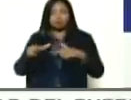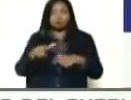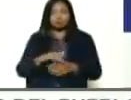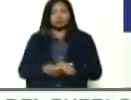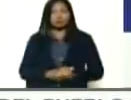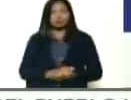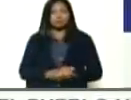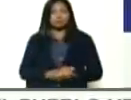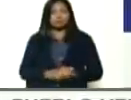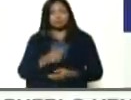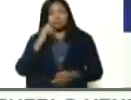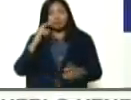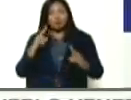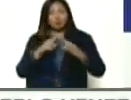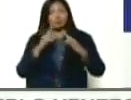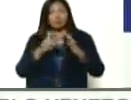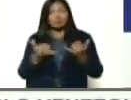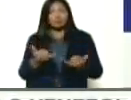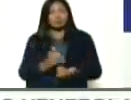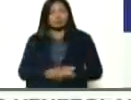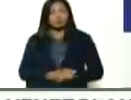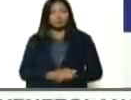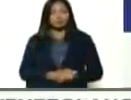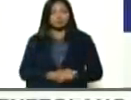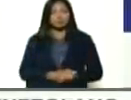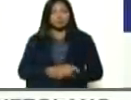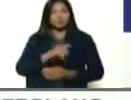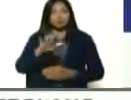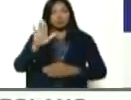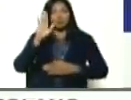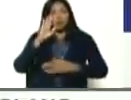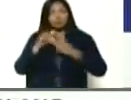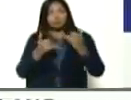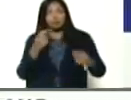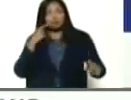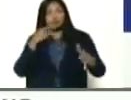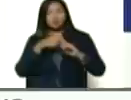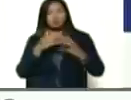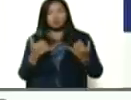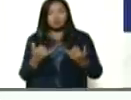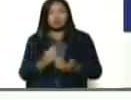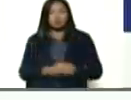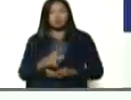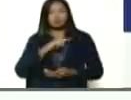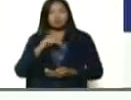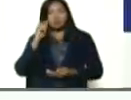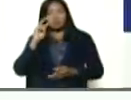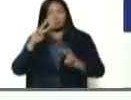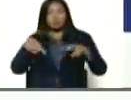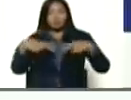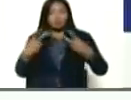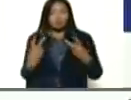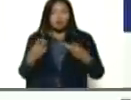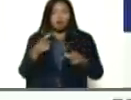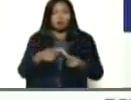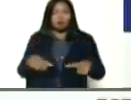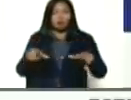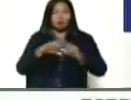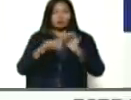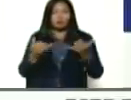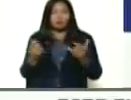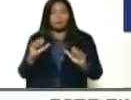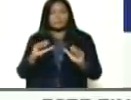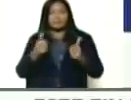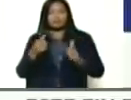latente con este comportamiento hemos señalado que estamos actualmente en una meseta que